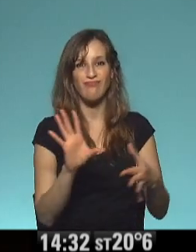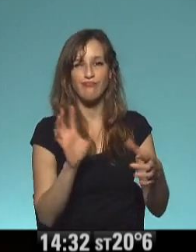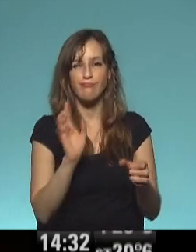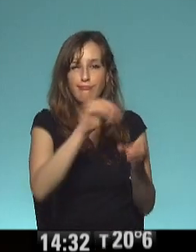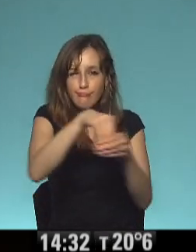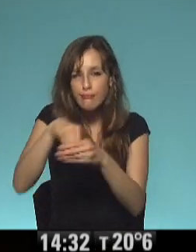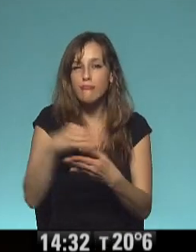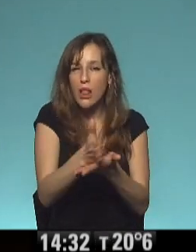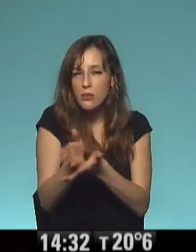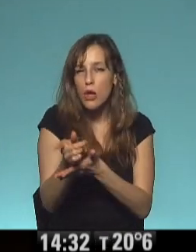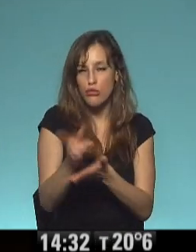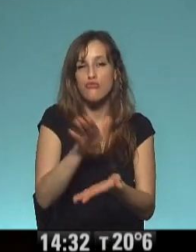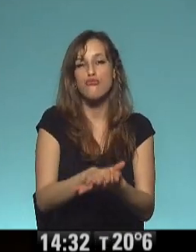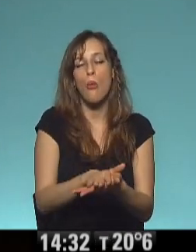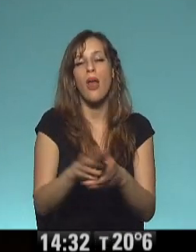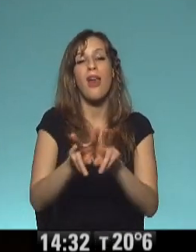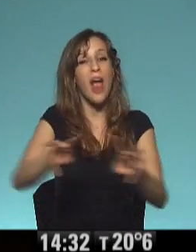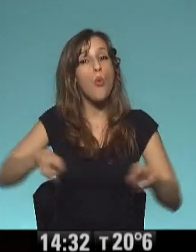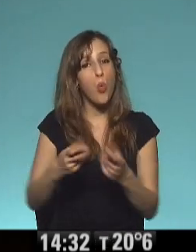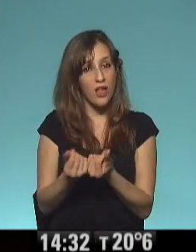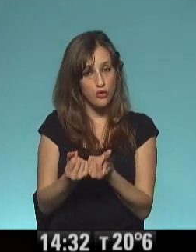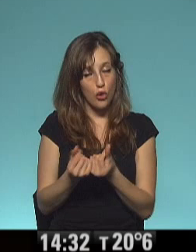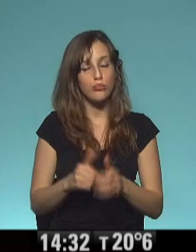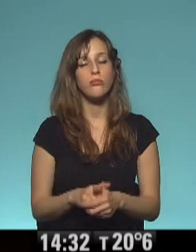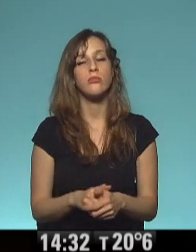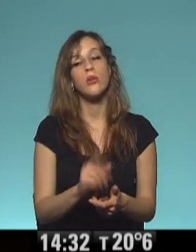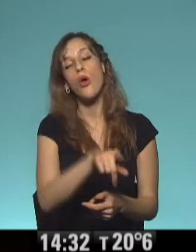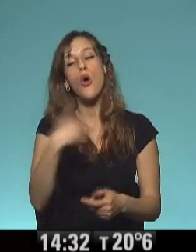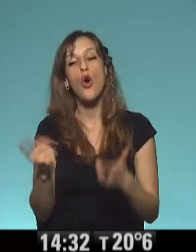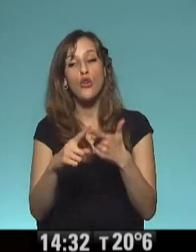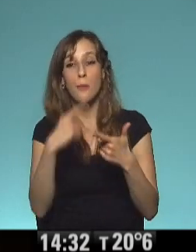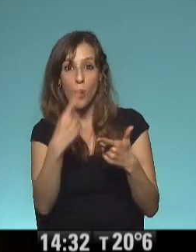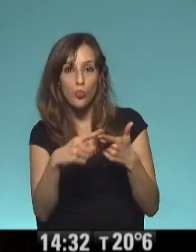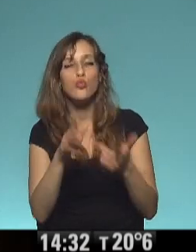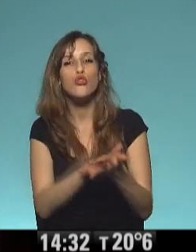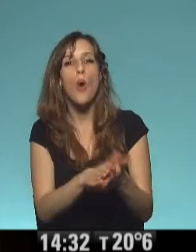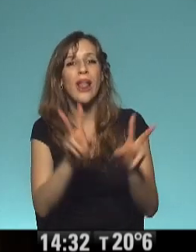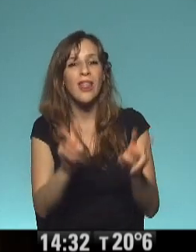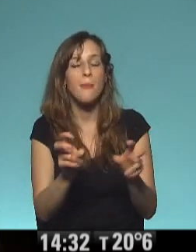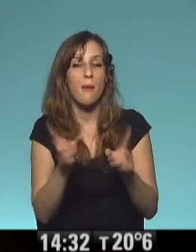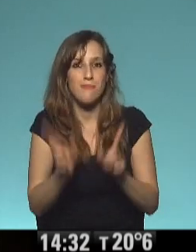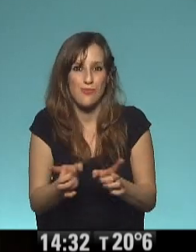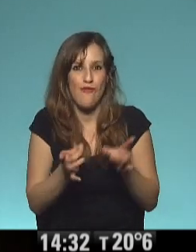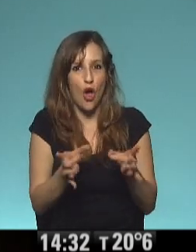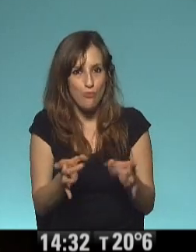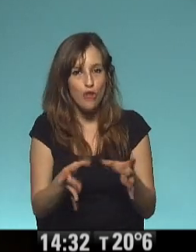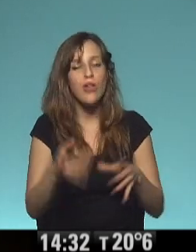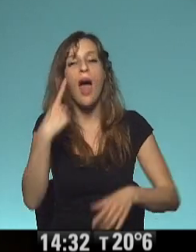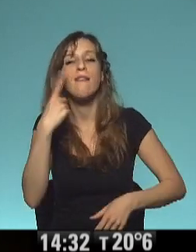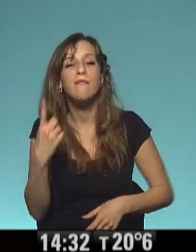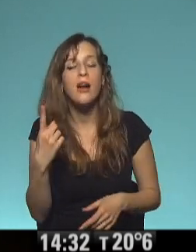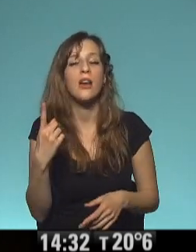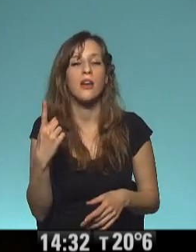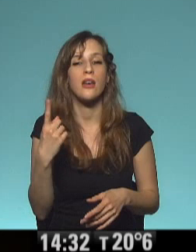coparticipación, de la recaudación, perdón? Y otra pregunta que tiene que ver con Formosa, fundamentalmente, es si también existe la posibilidad de